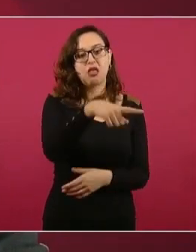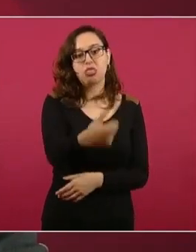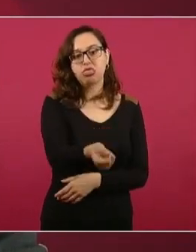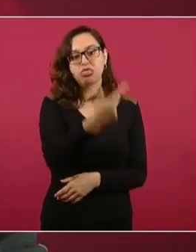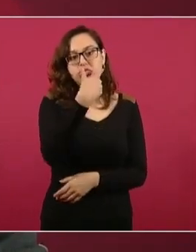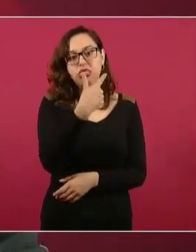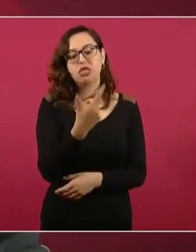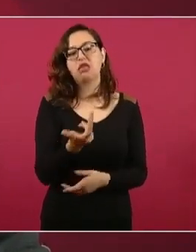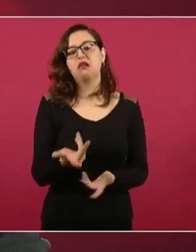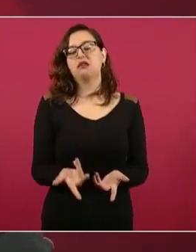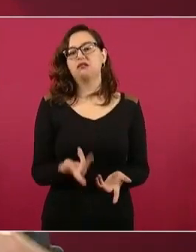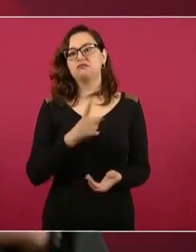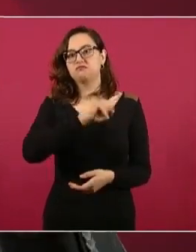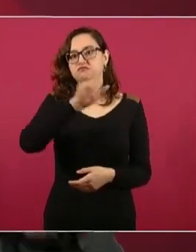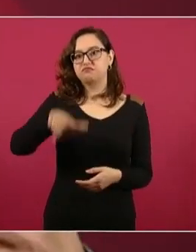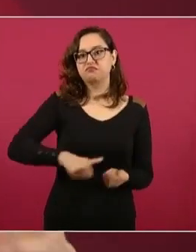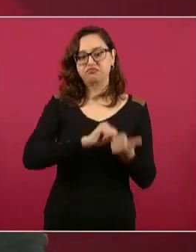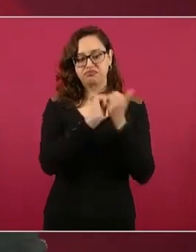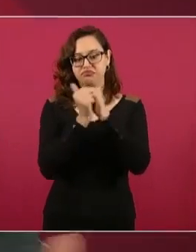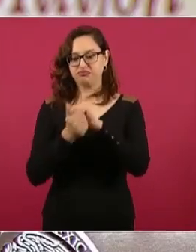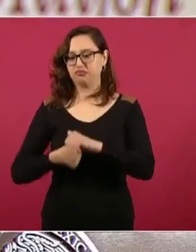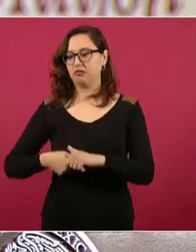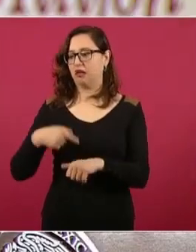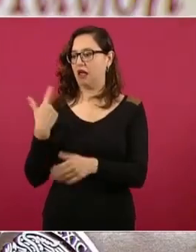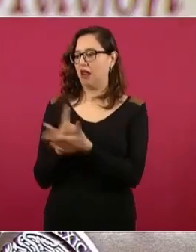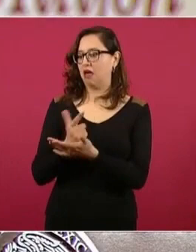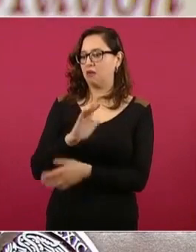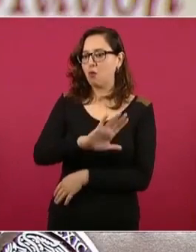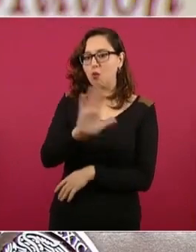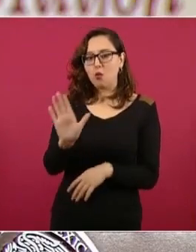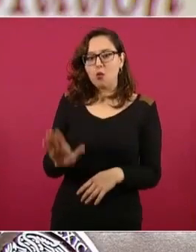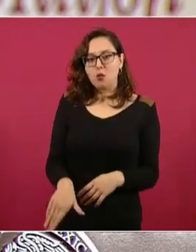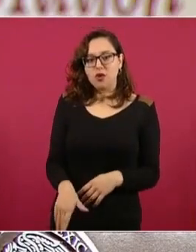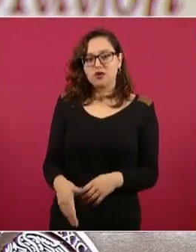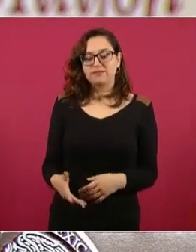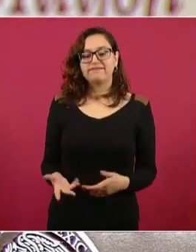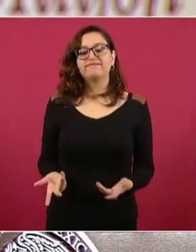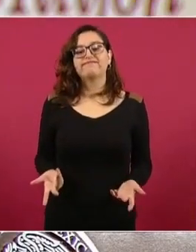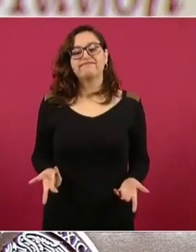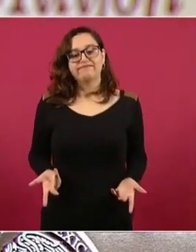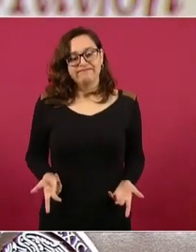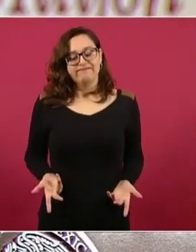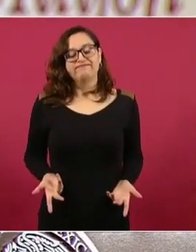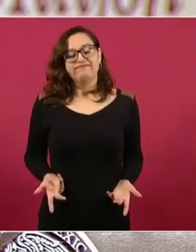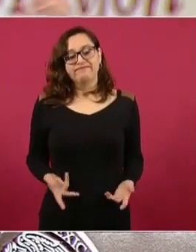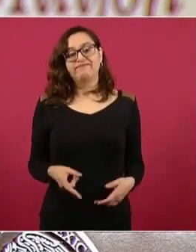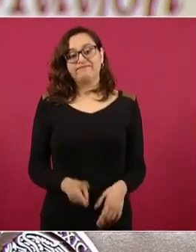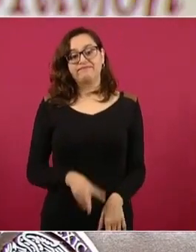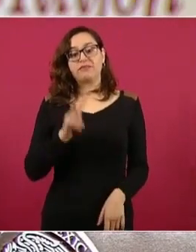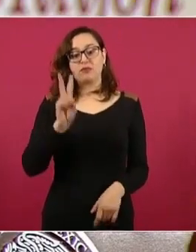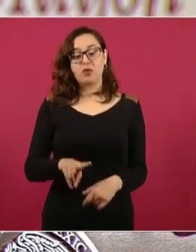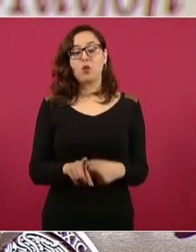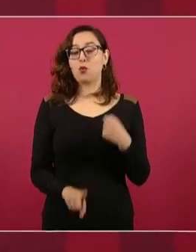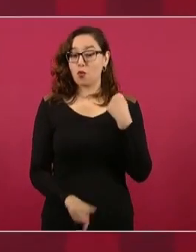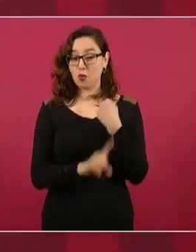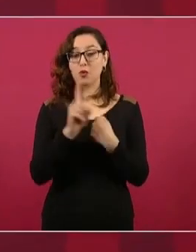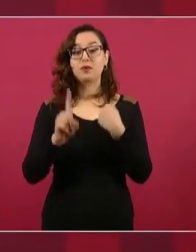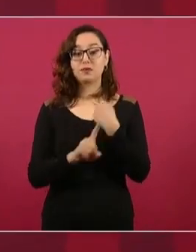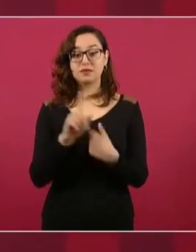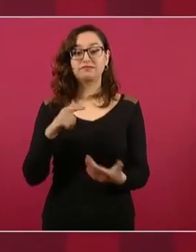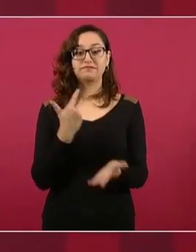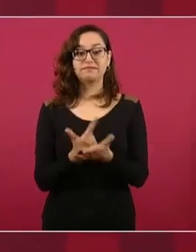estos consultorios. Ahora, de manera más profunda, ¿cuál es el origen de esto? Ya señalaba el presidente todo este proceso